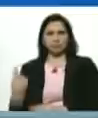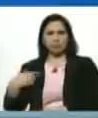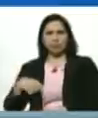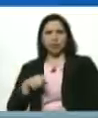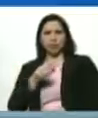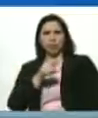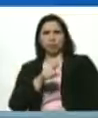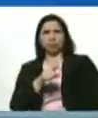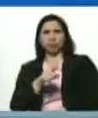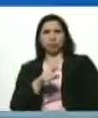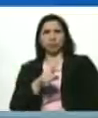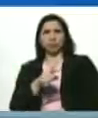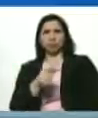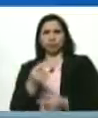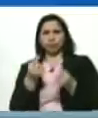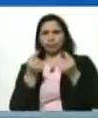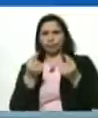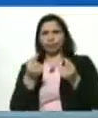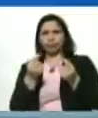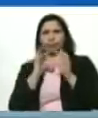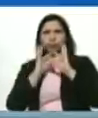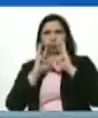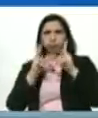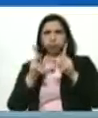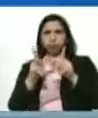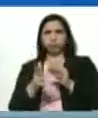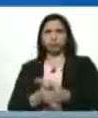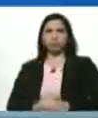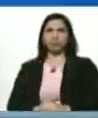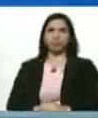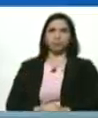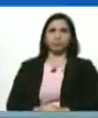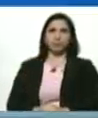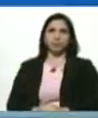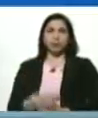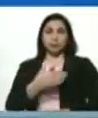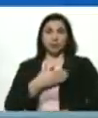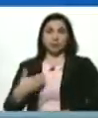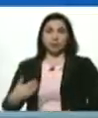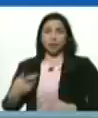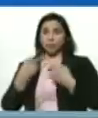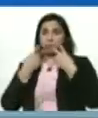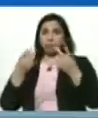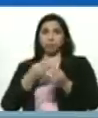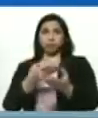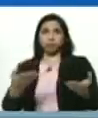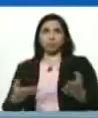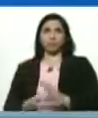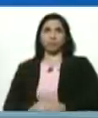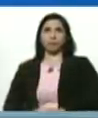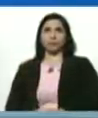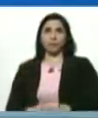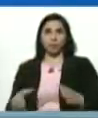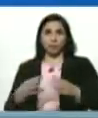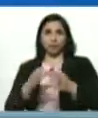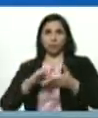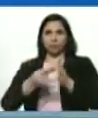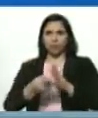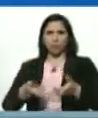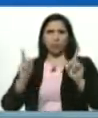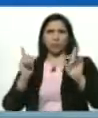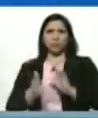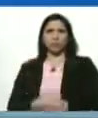recuento tengo aquí un pequeño recuento que quisiera compartir con ustedes si el equipo técnico me lo